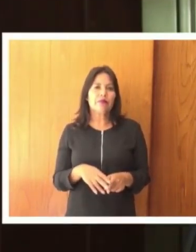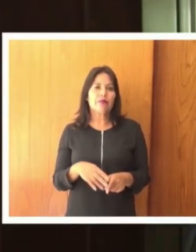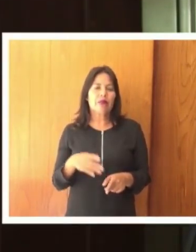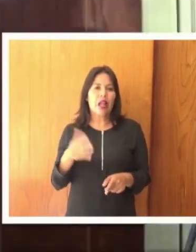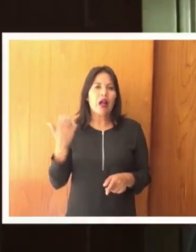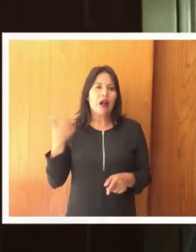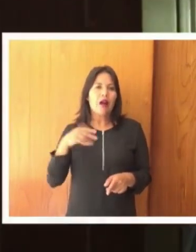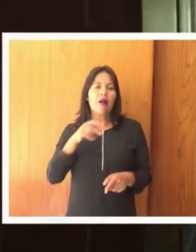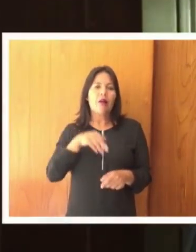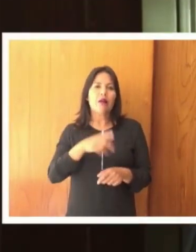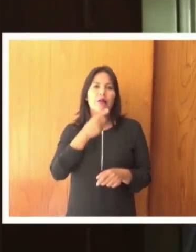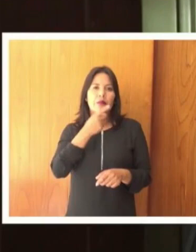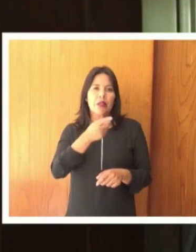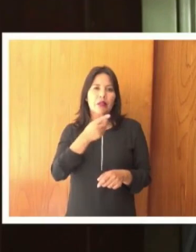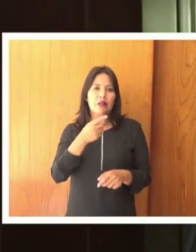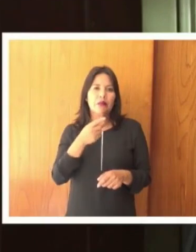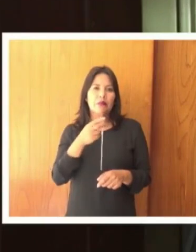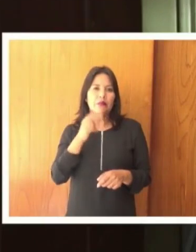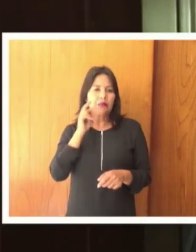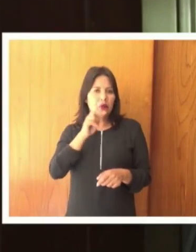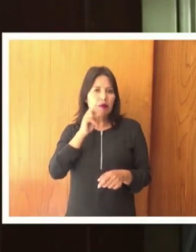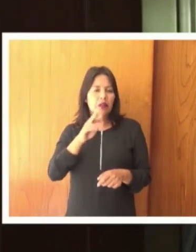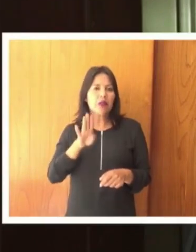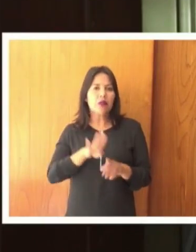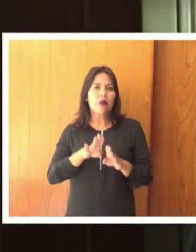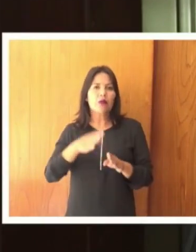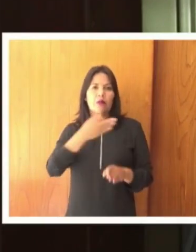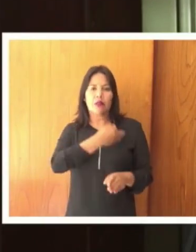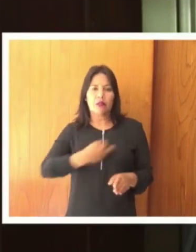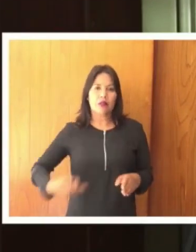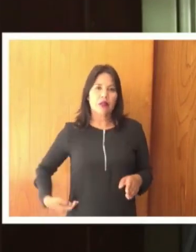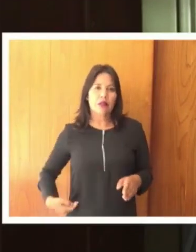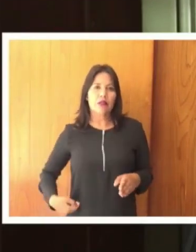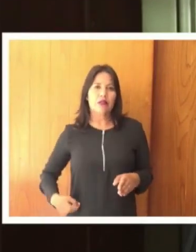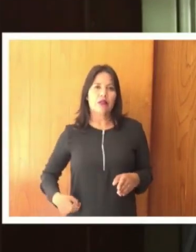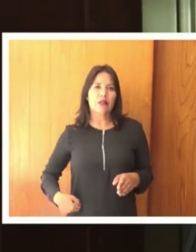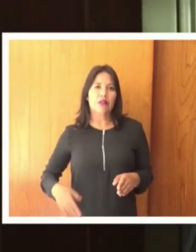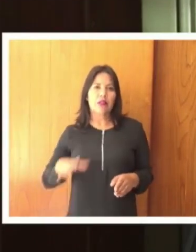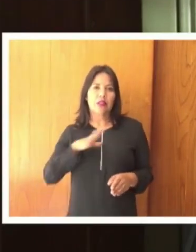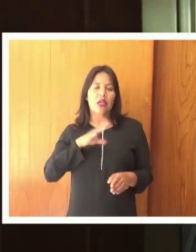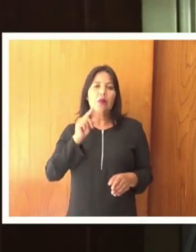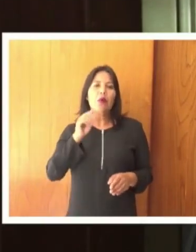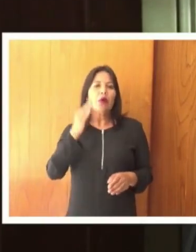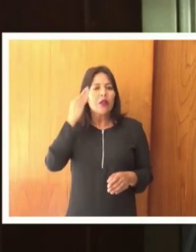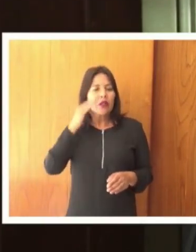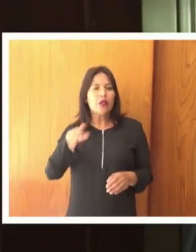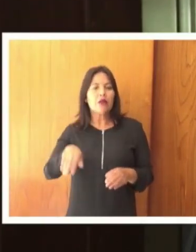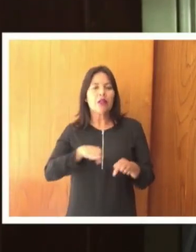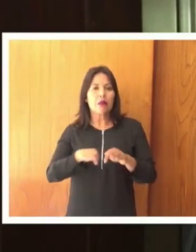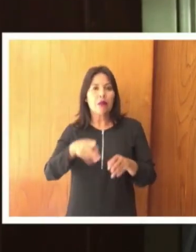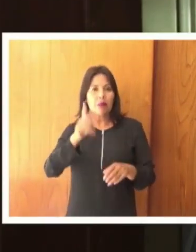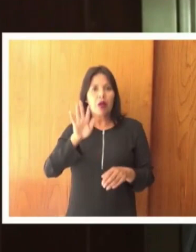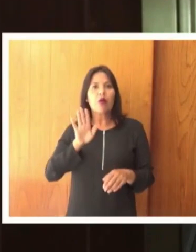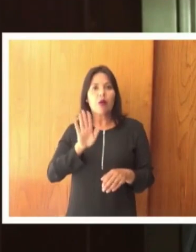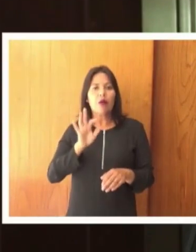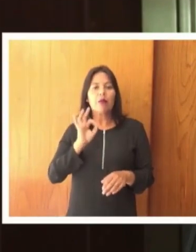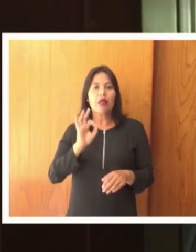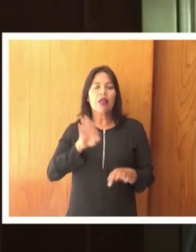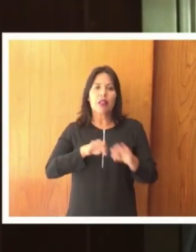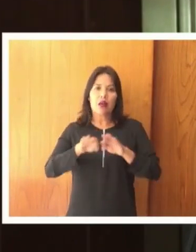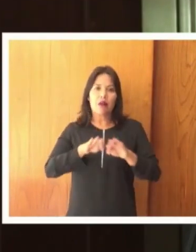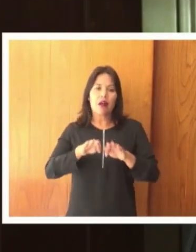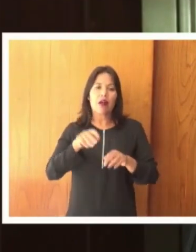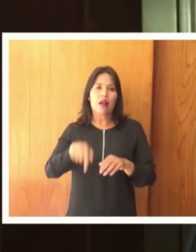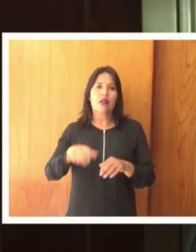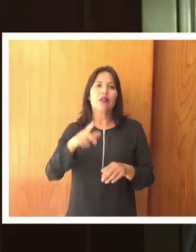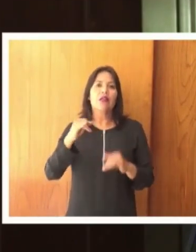apenas, como al presidente, que sé que tiene poco tiempo, pero sé que ha hecho una gran labor al frente de